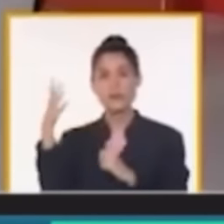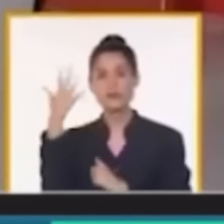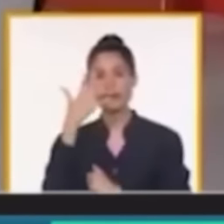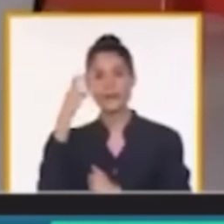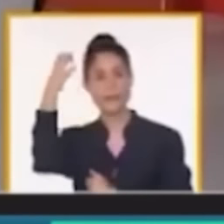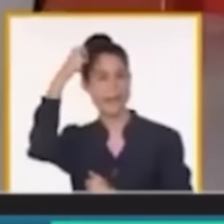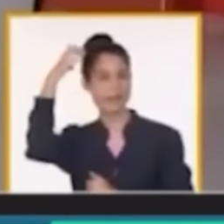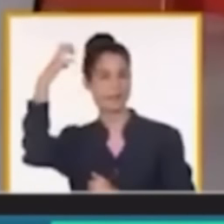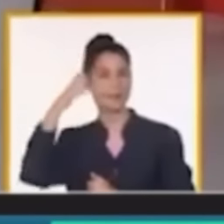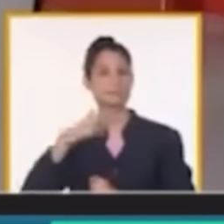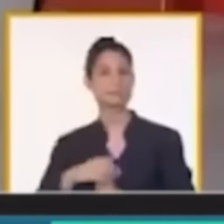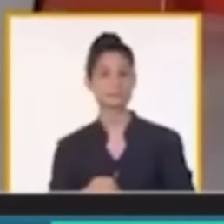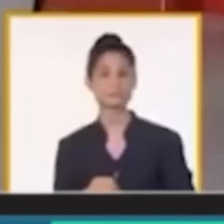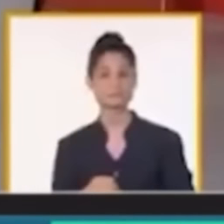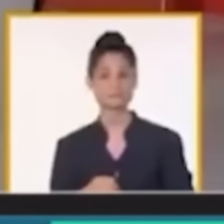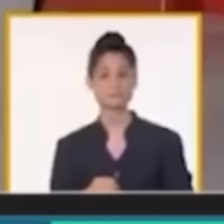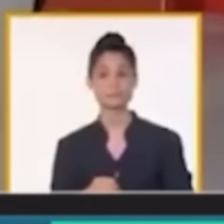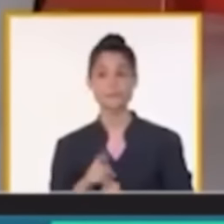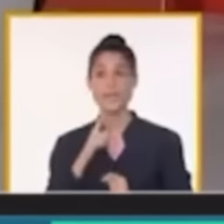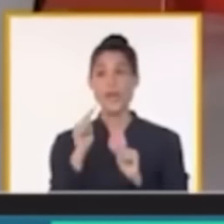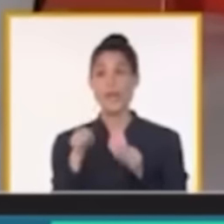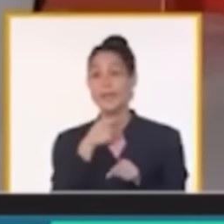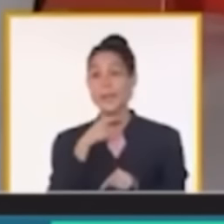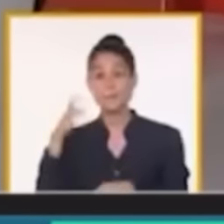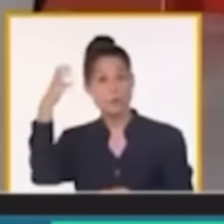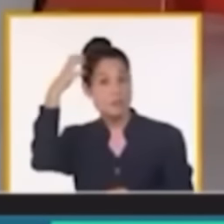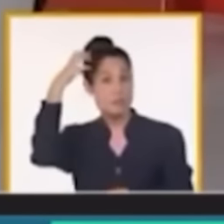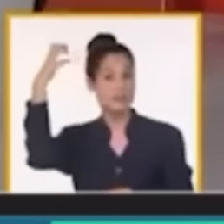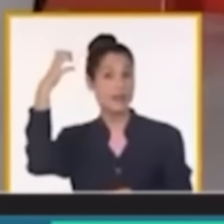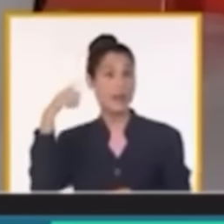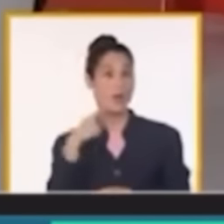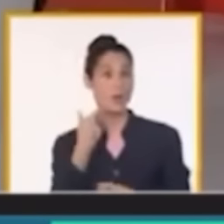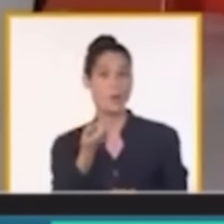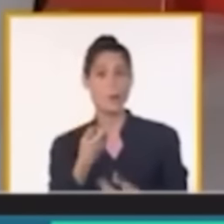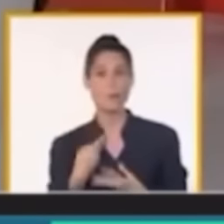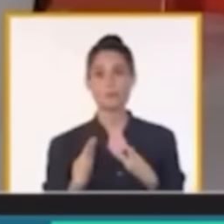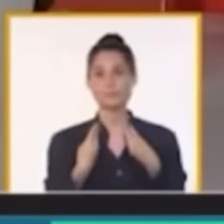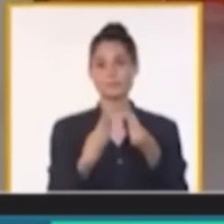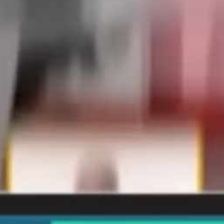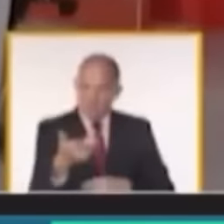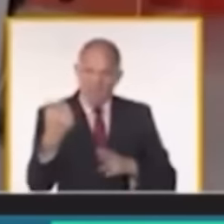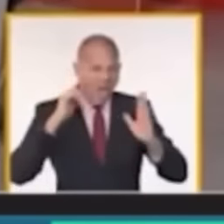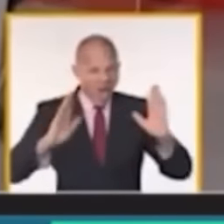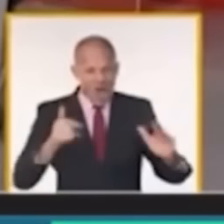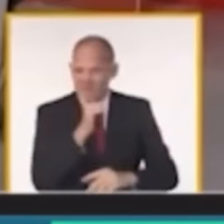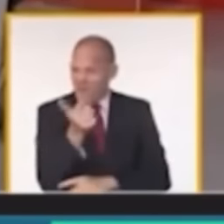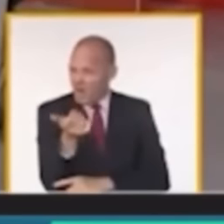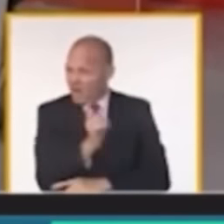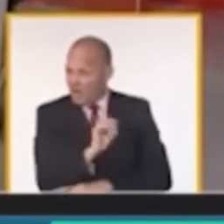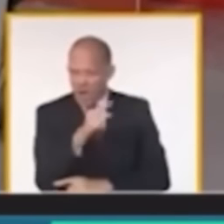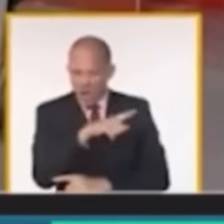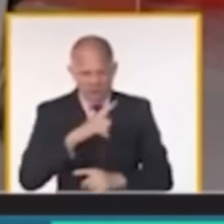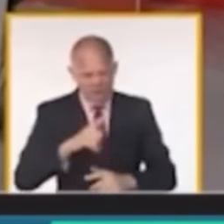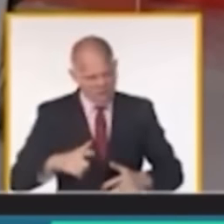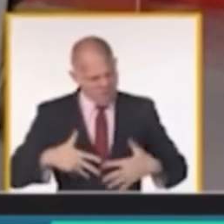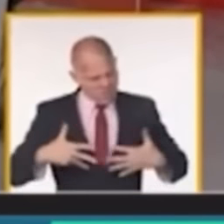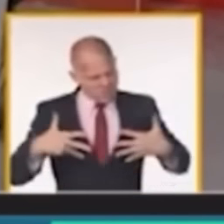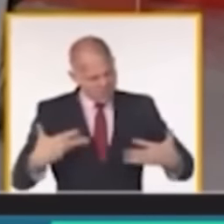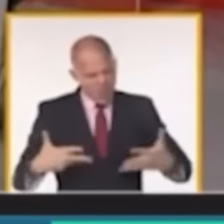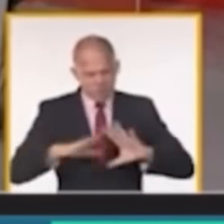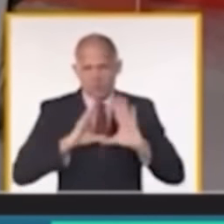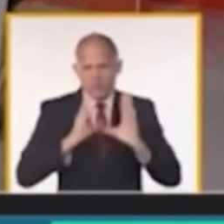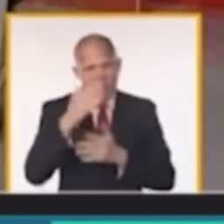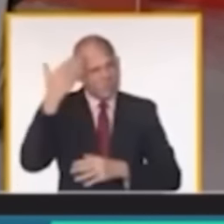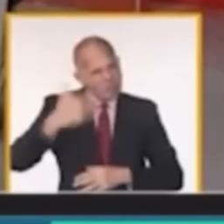estado le dan Us fruto tier hasta que llegemos ahora a cco que es el límite que tenemos es un año haido un año fuerte y nos queda